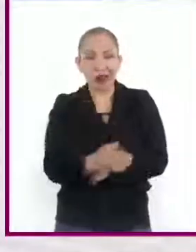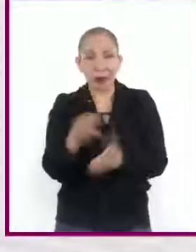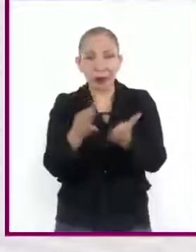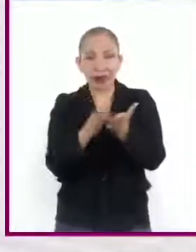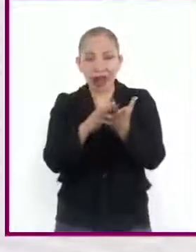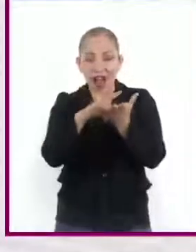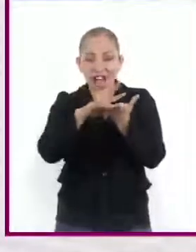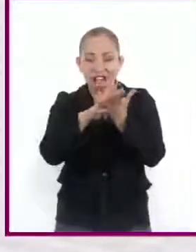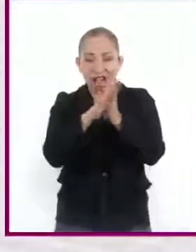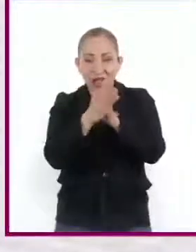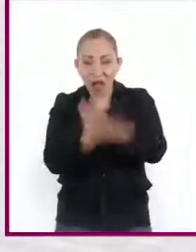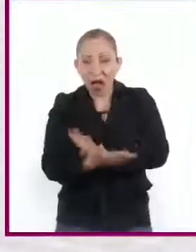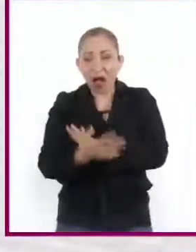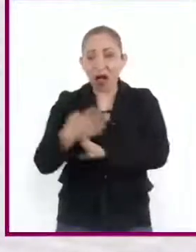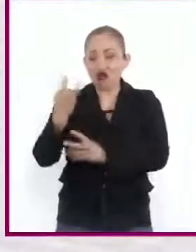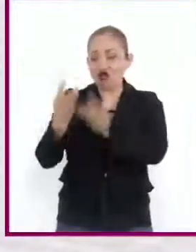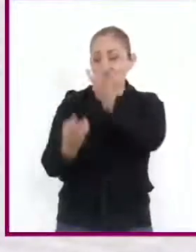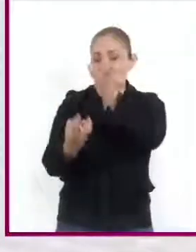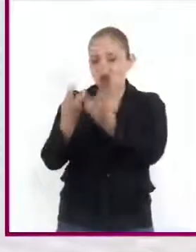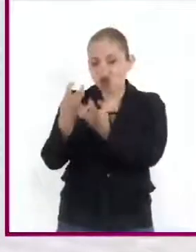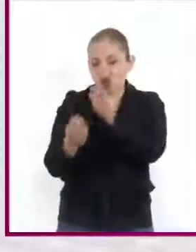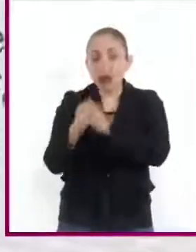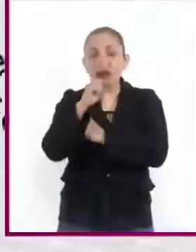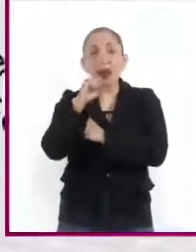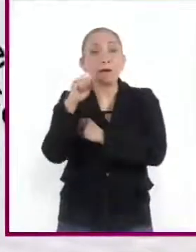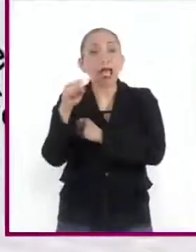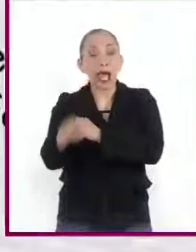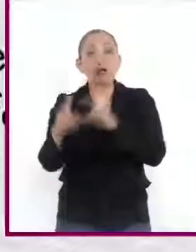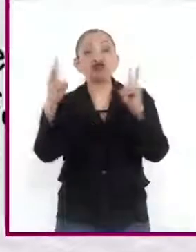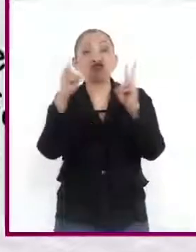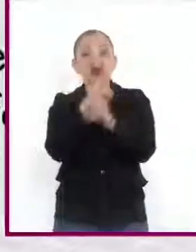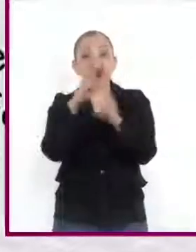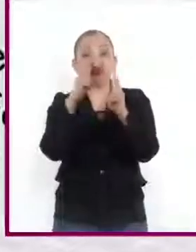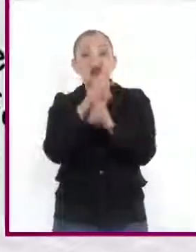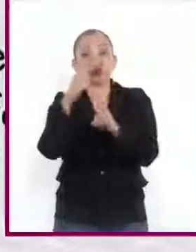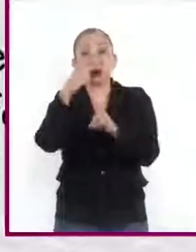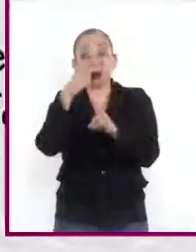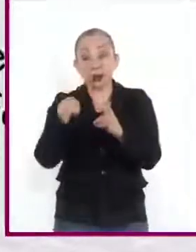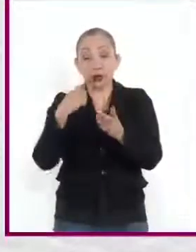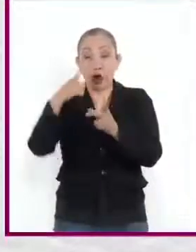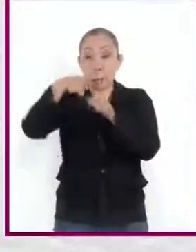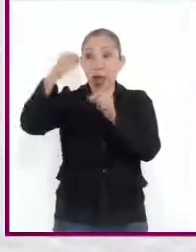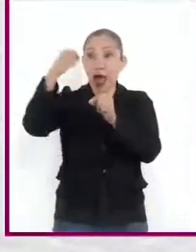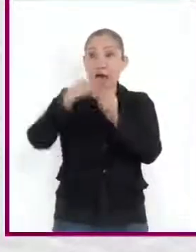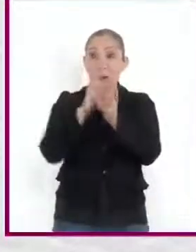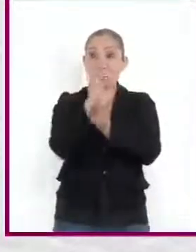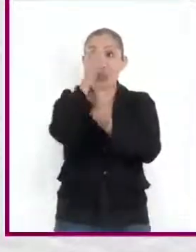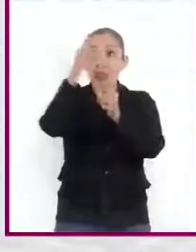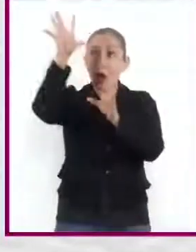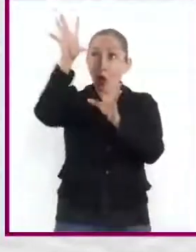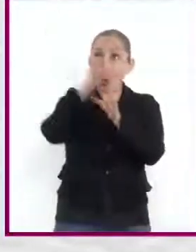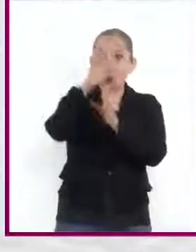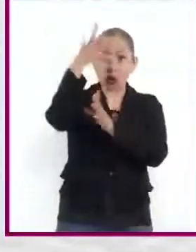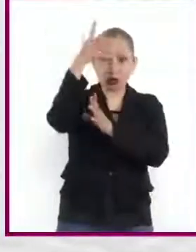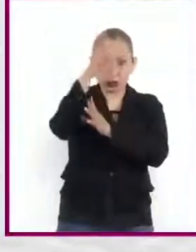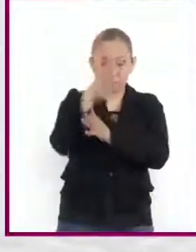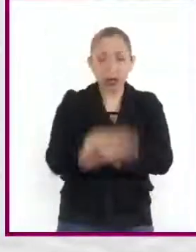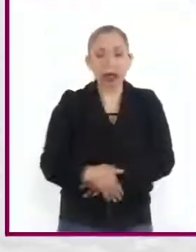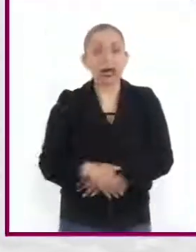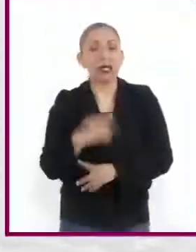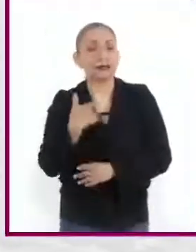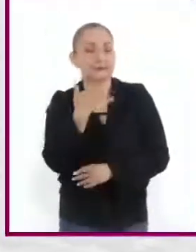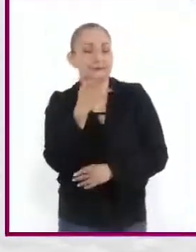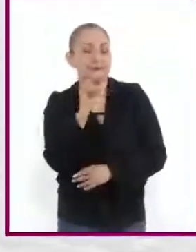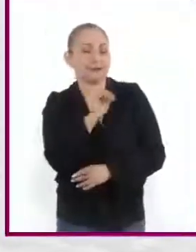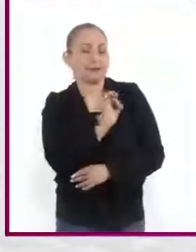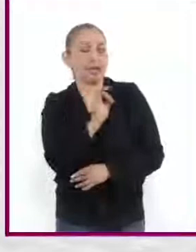metales, la combustión e incluso la respiración y la fotosíntesis. En estos casos es sencillo